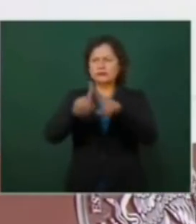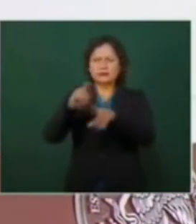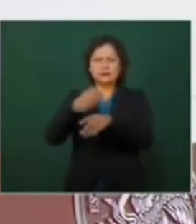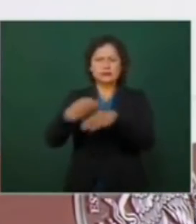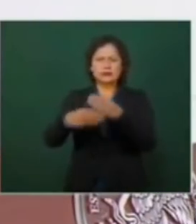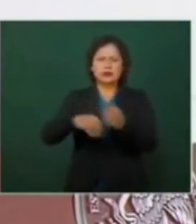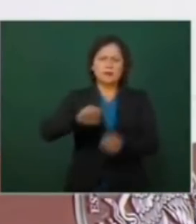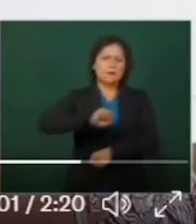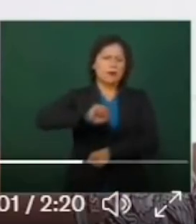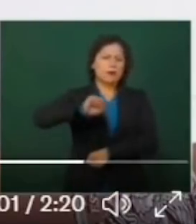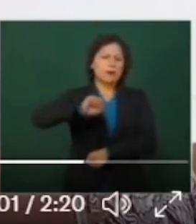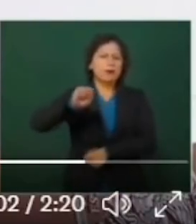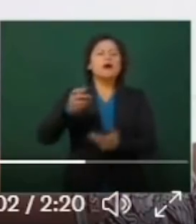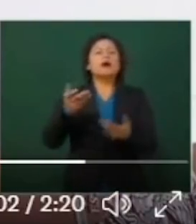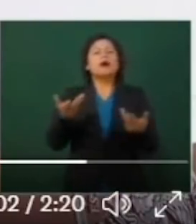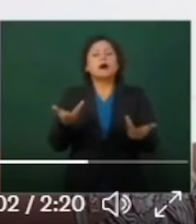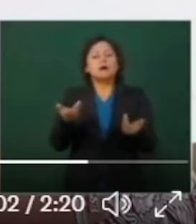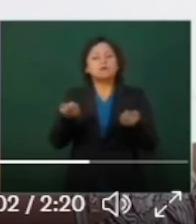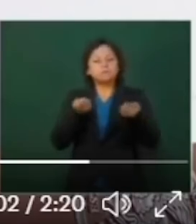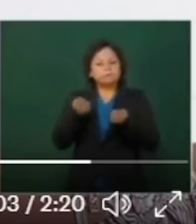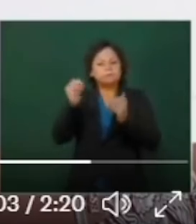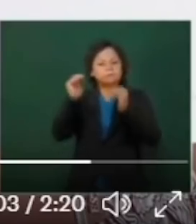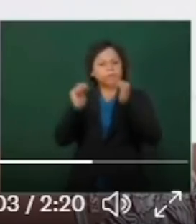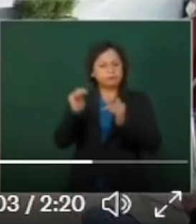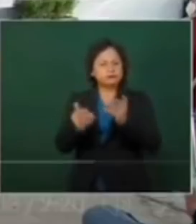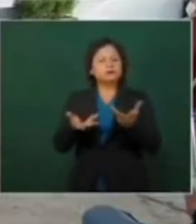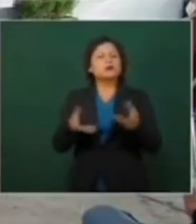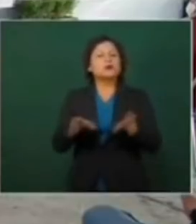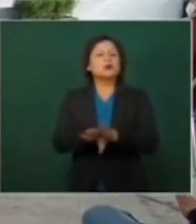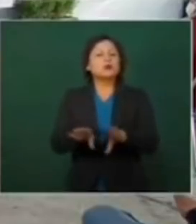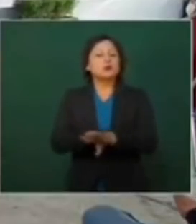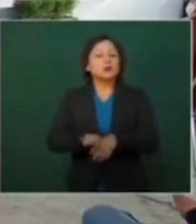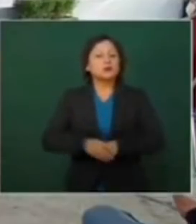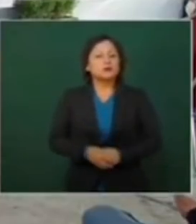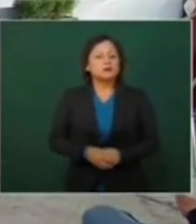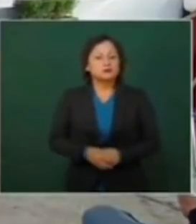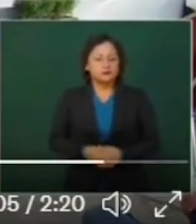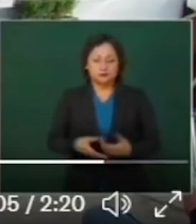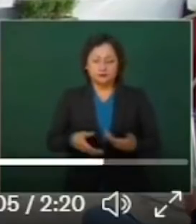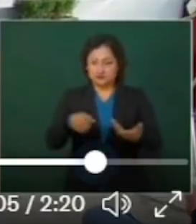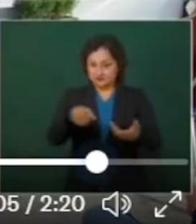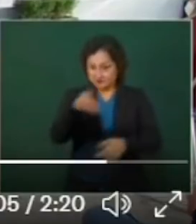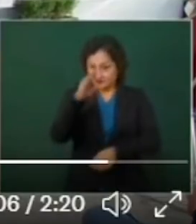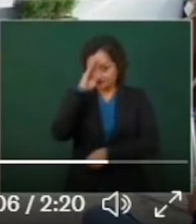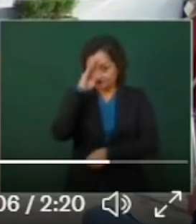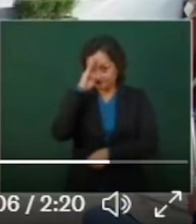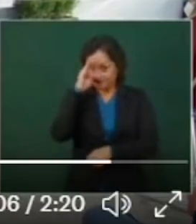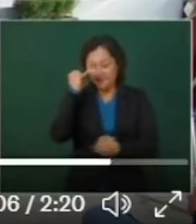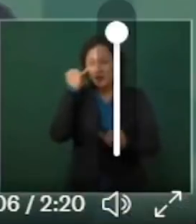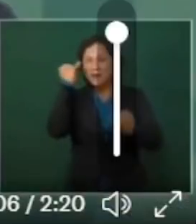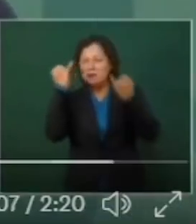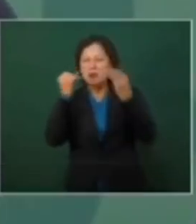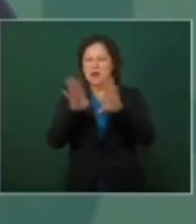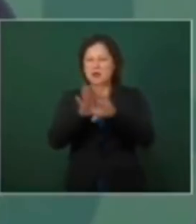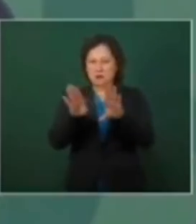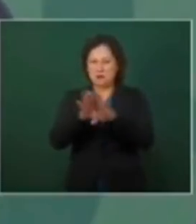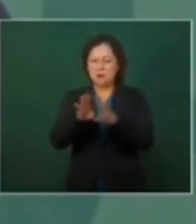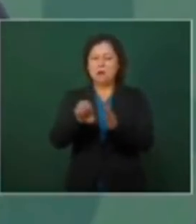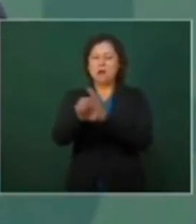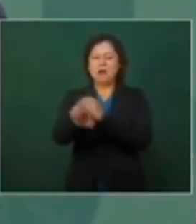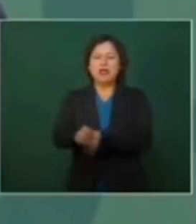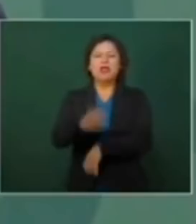imagínense si no tuviésemos control sobre el precio de las gasolinas